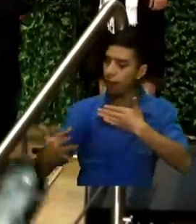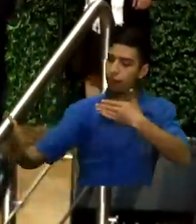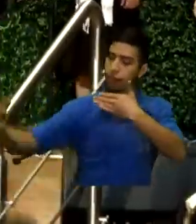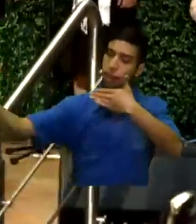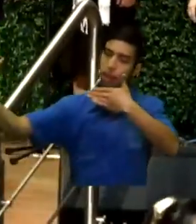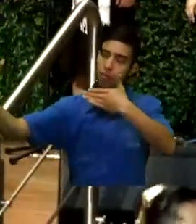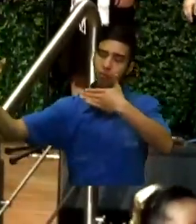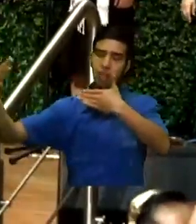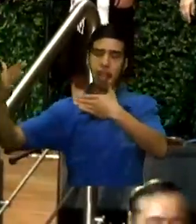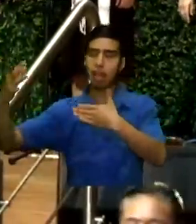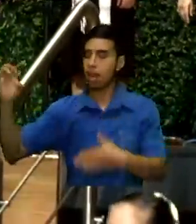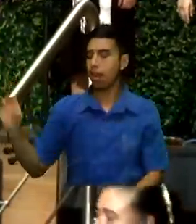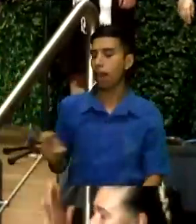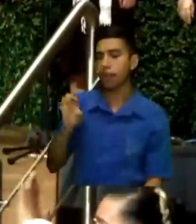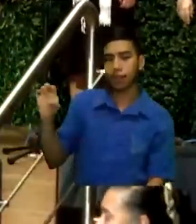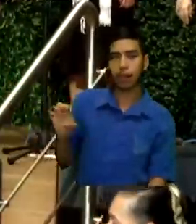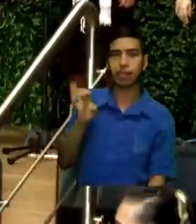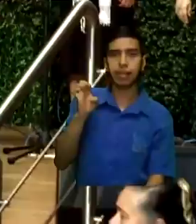eternidad hasta la